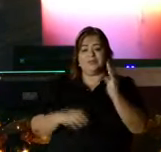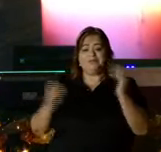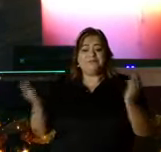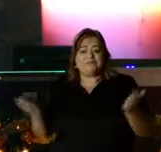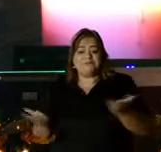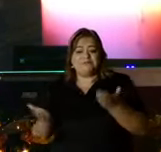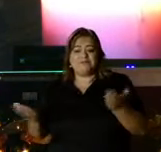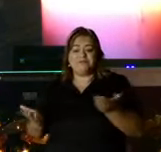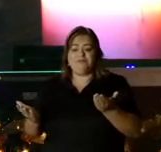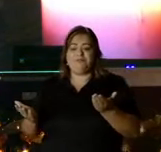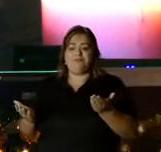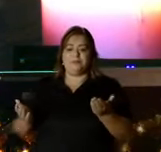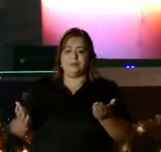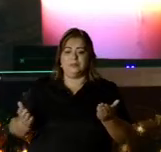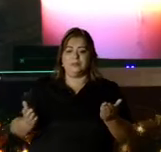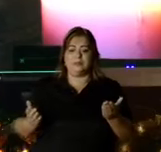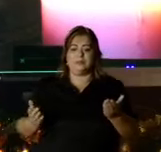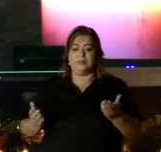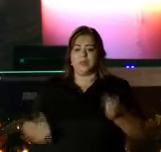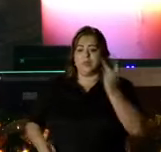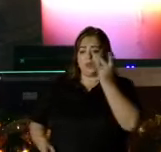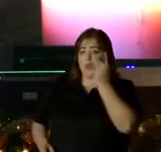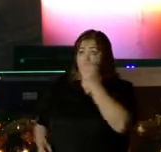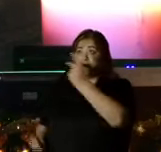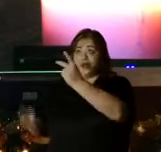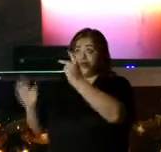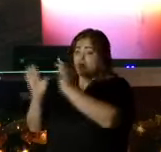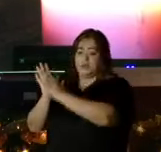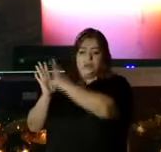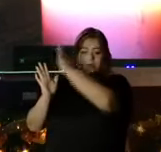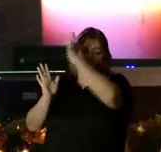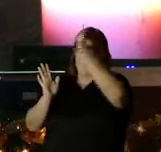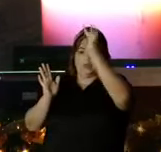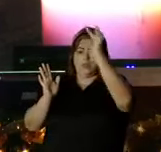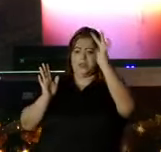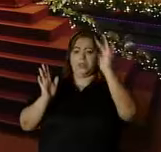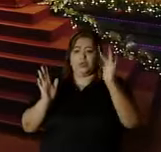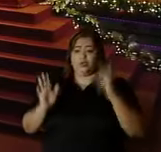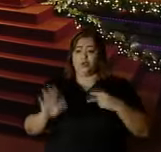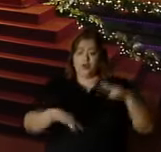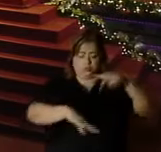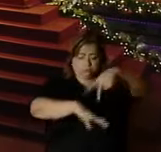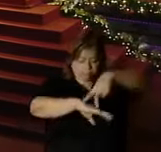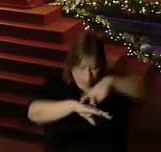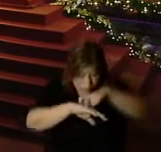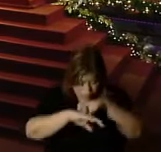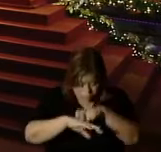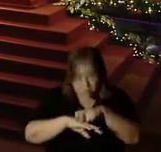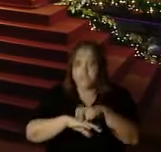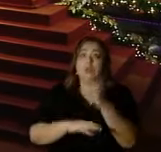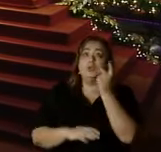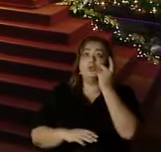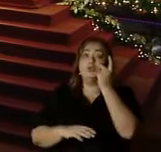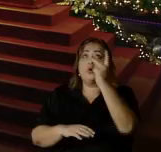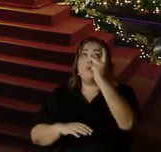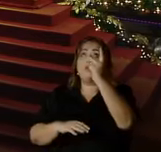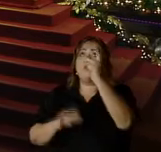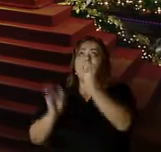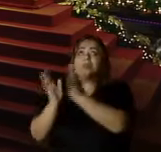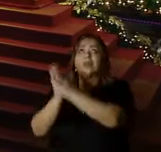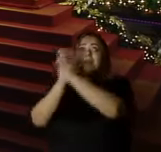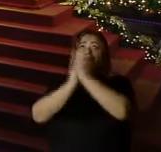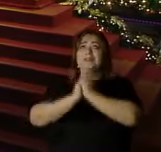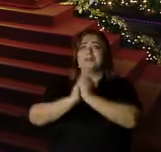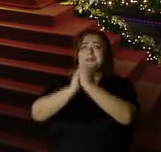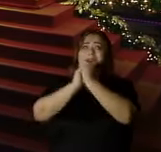iglesia, cántalo conmigo. He visto su gloria, caí de rodillas. Tuve que adorarle, pues no